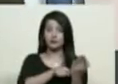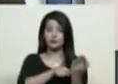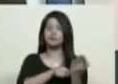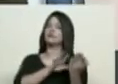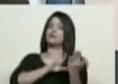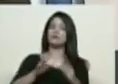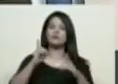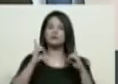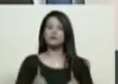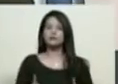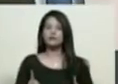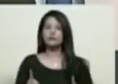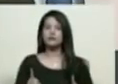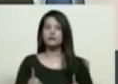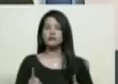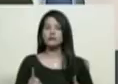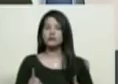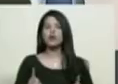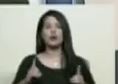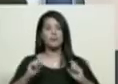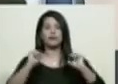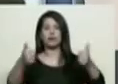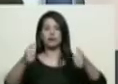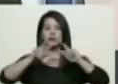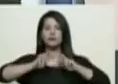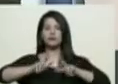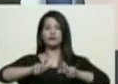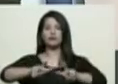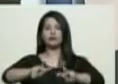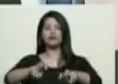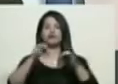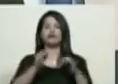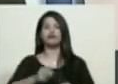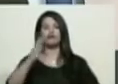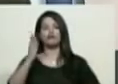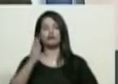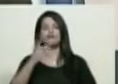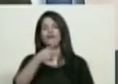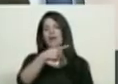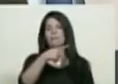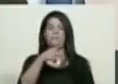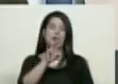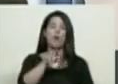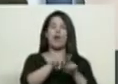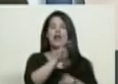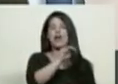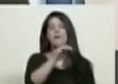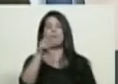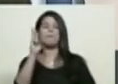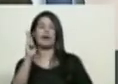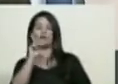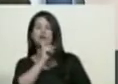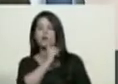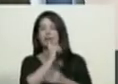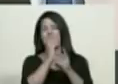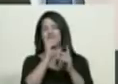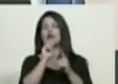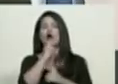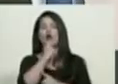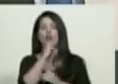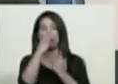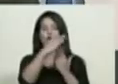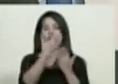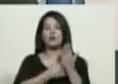decidido abrir una investigación penal un mp un código de investigación al